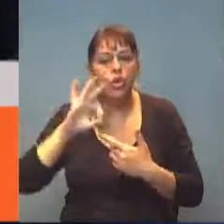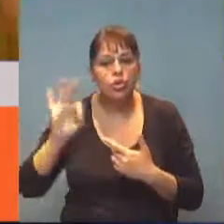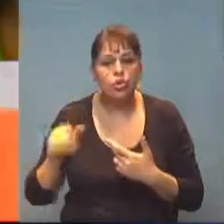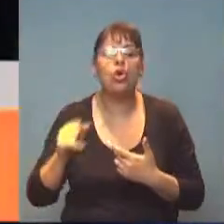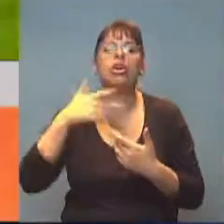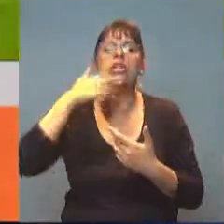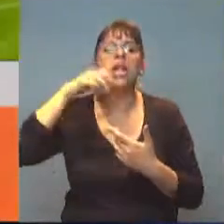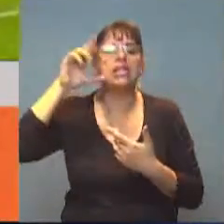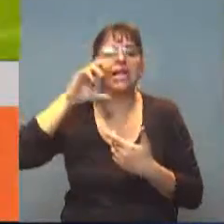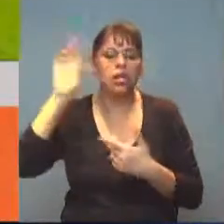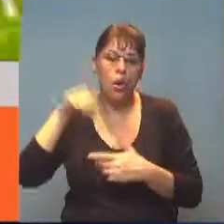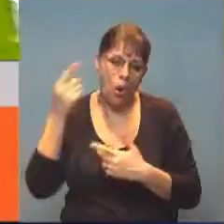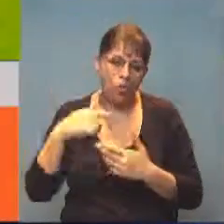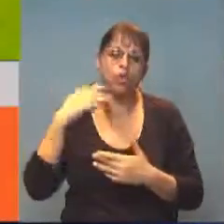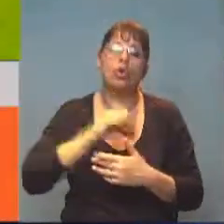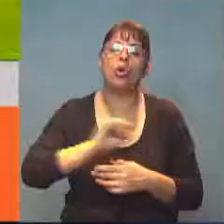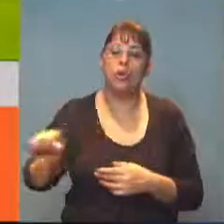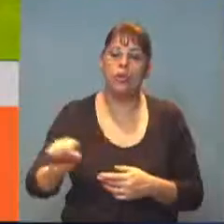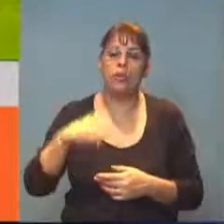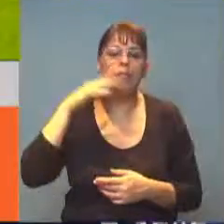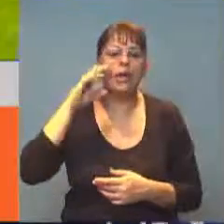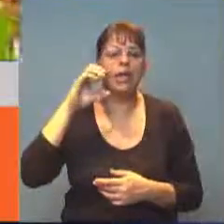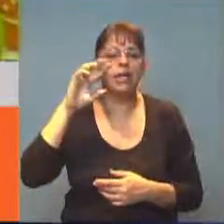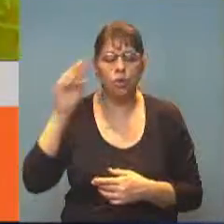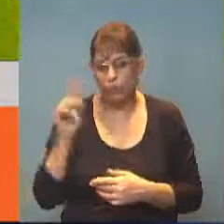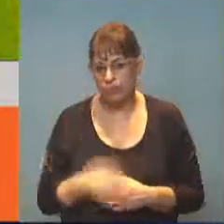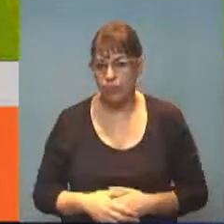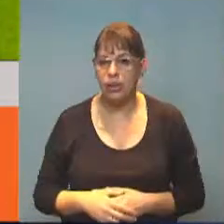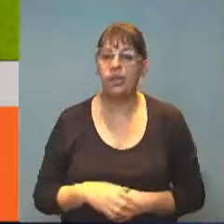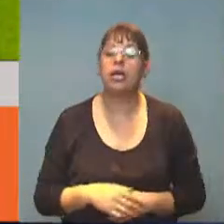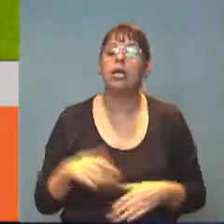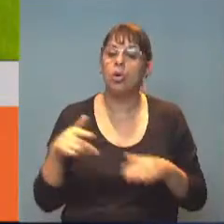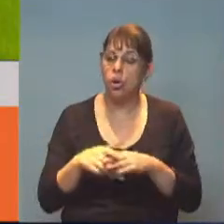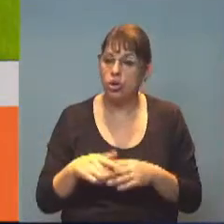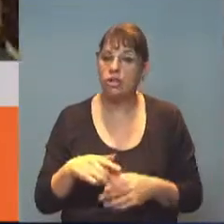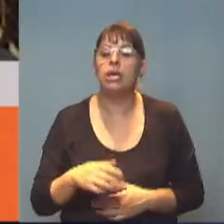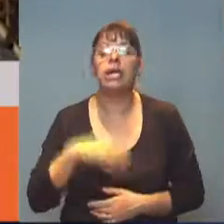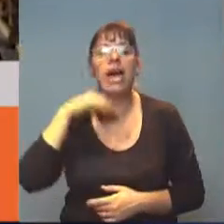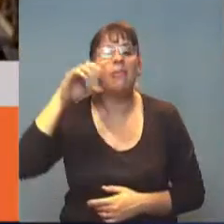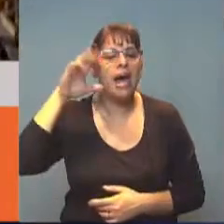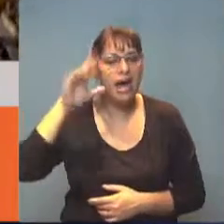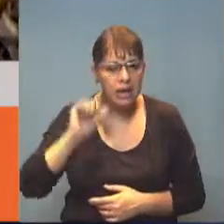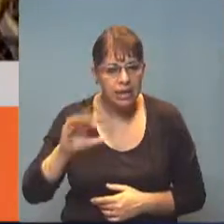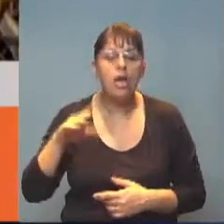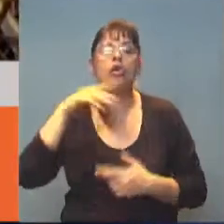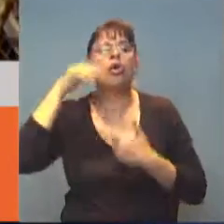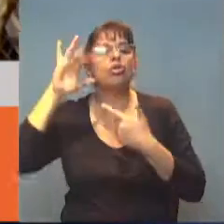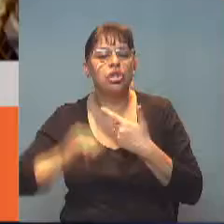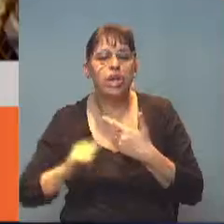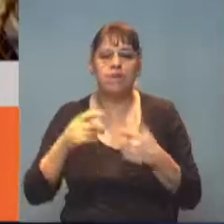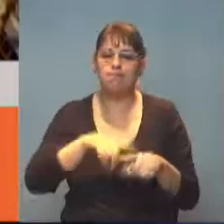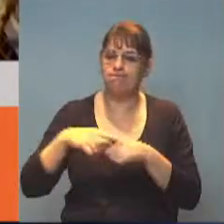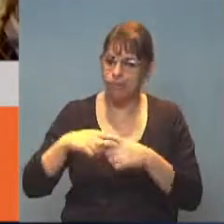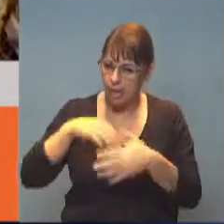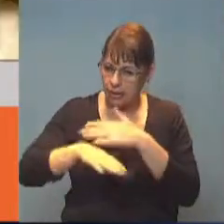Santiago Salcedo y el restante gol de Antonio Vareiro. En el entretiempo, Mariano González y Romero Gamarra protagonizaron un altercado en el